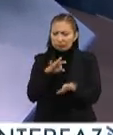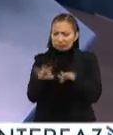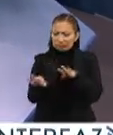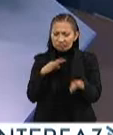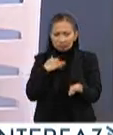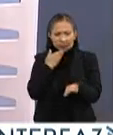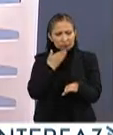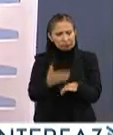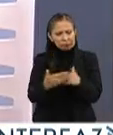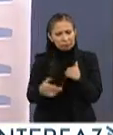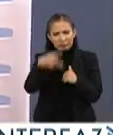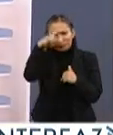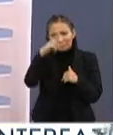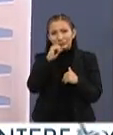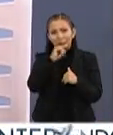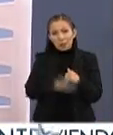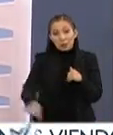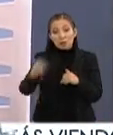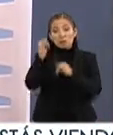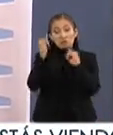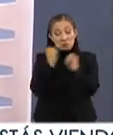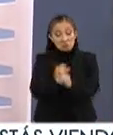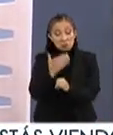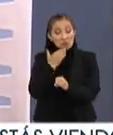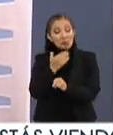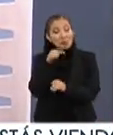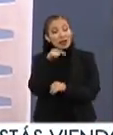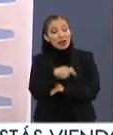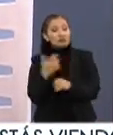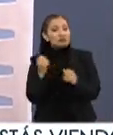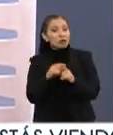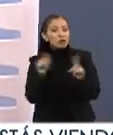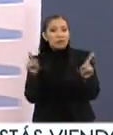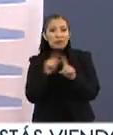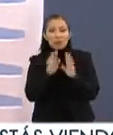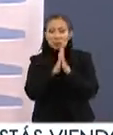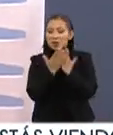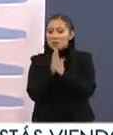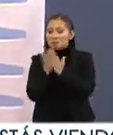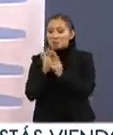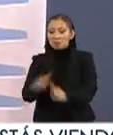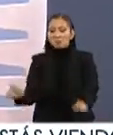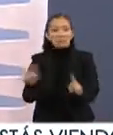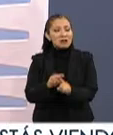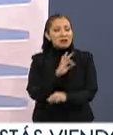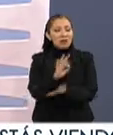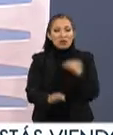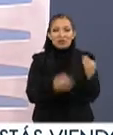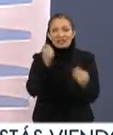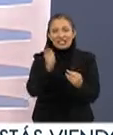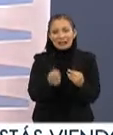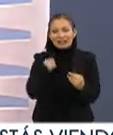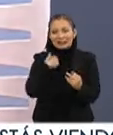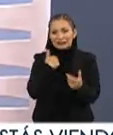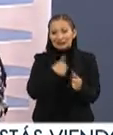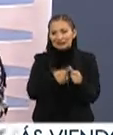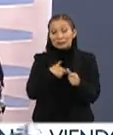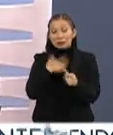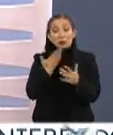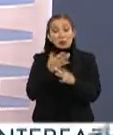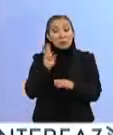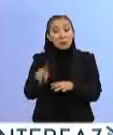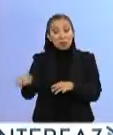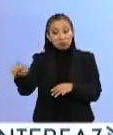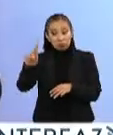labor incansable en México, sino también a nivel internacional, con la literatura y por supuesto todo lo que tiene que ver con las letras. Así es, y un